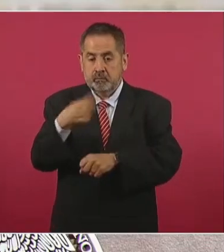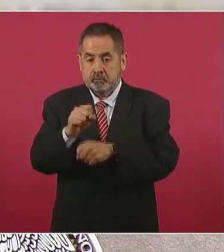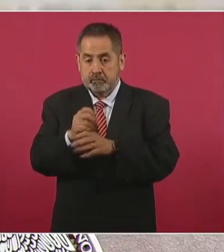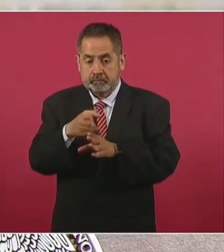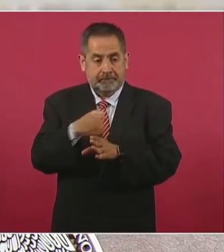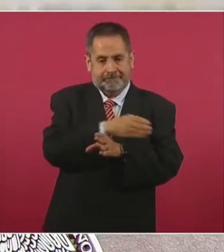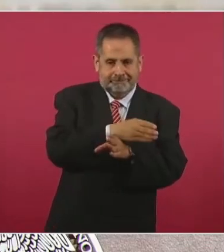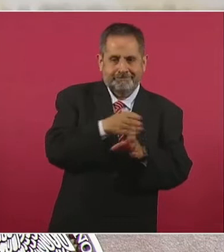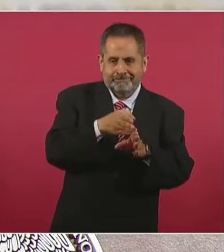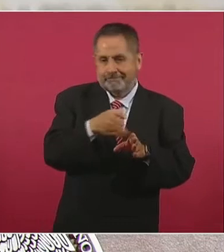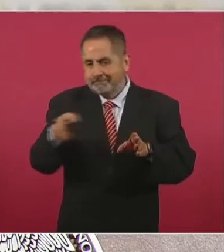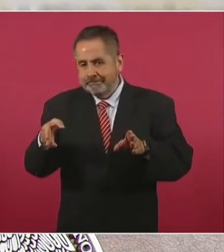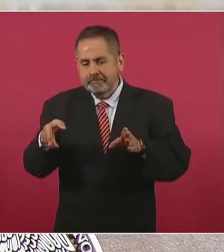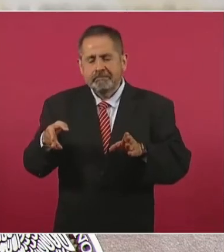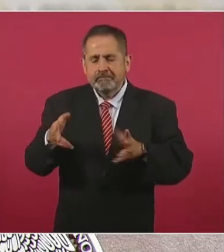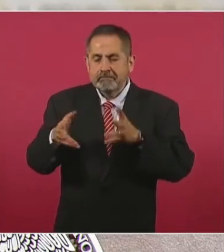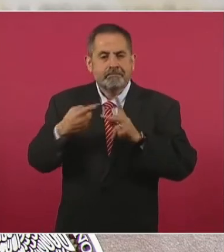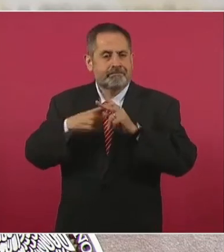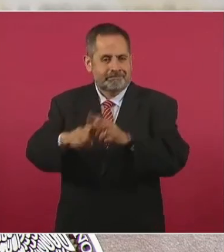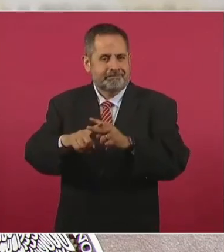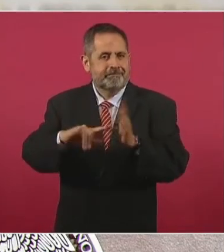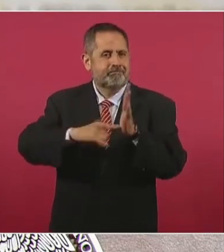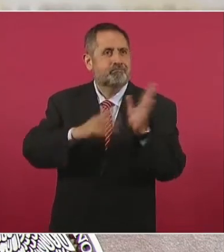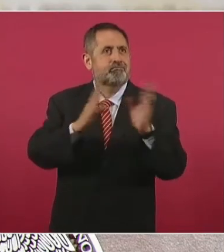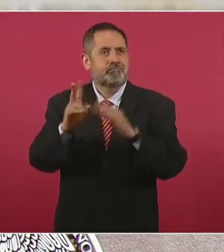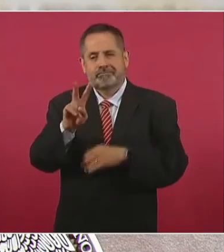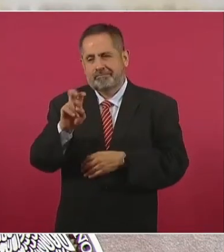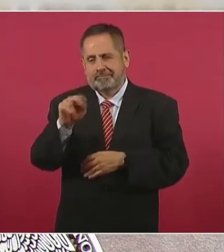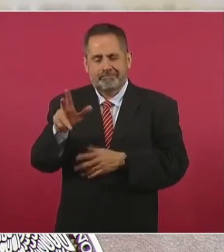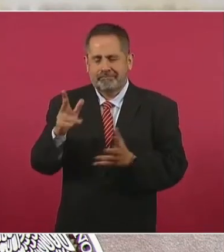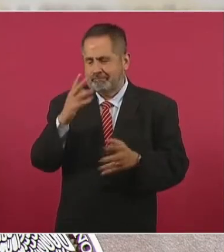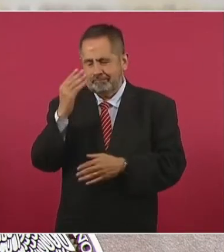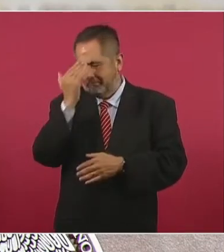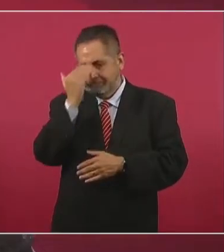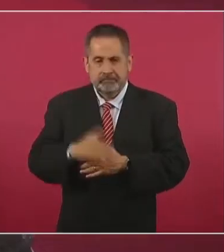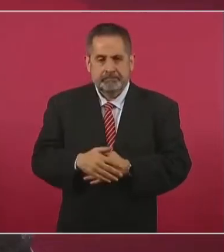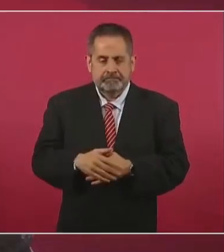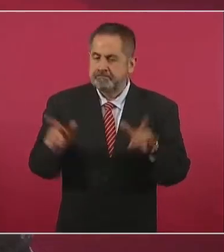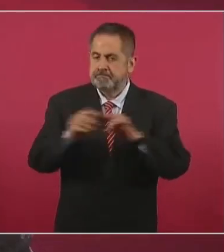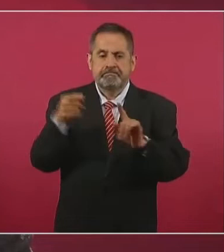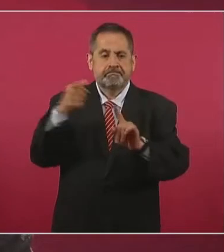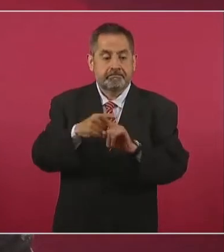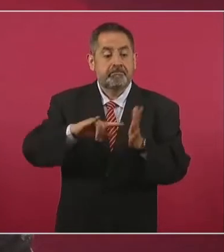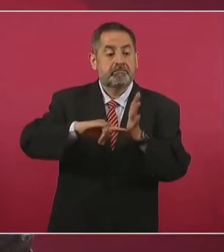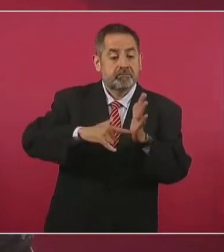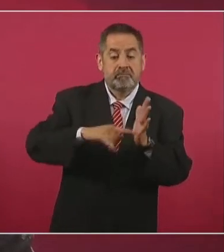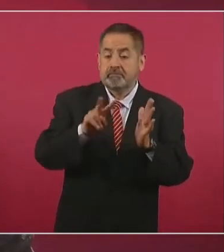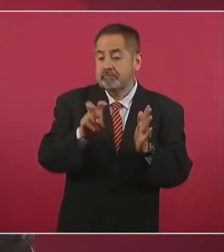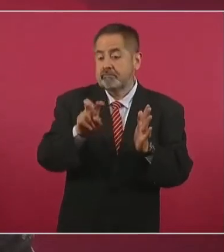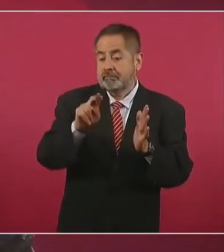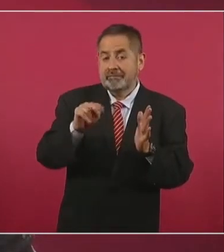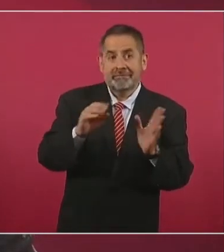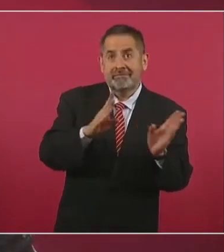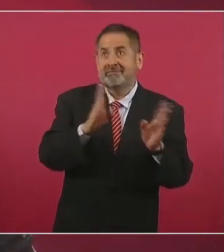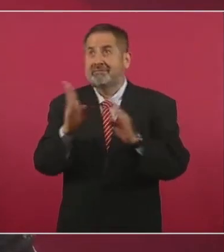en algún estudio, al inicio del horario de verano. Conclusiones: el inicio del horario de verano afecta el